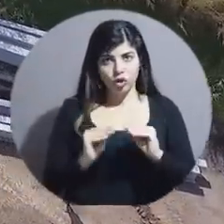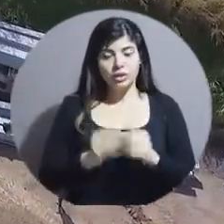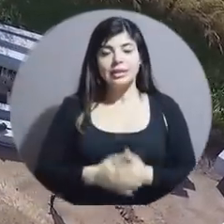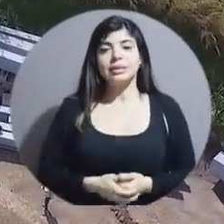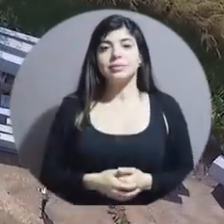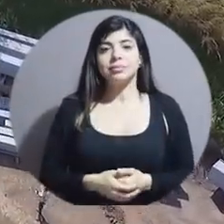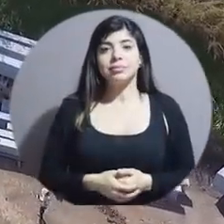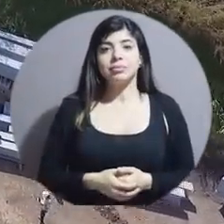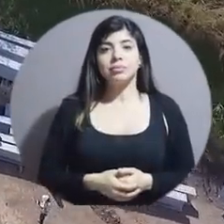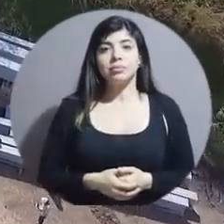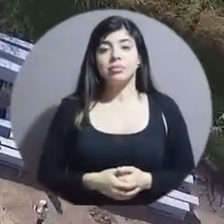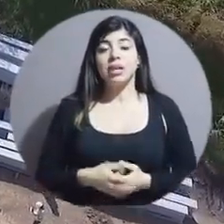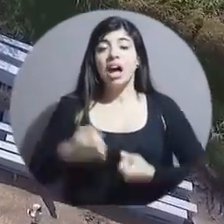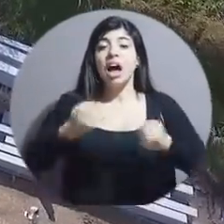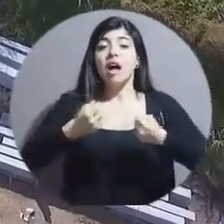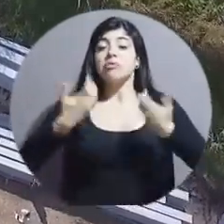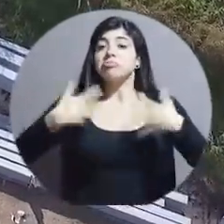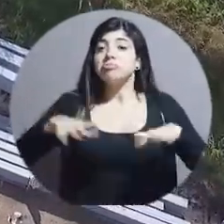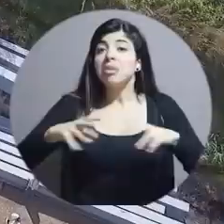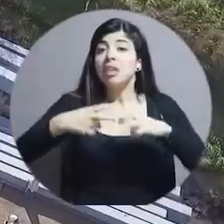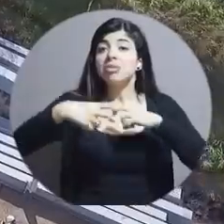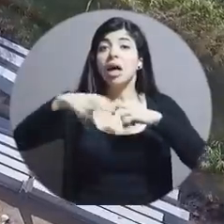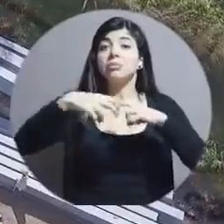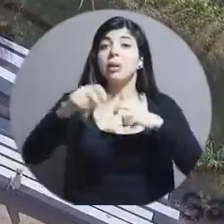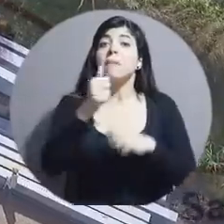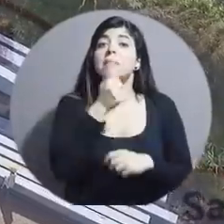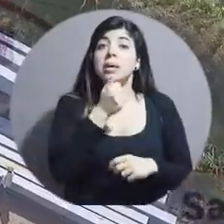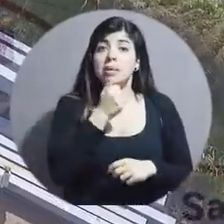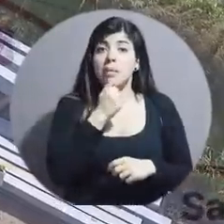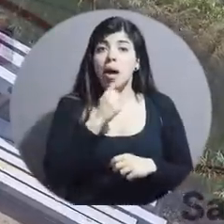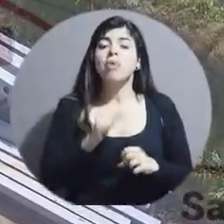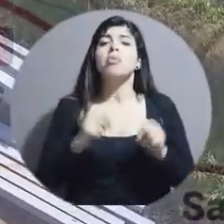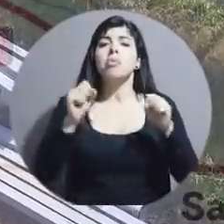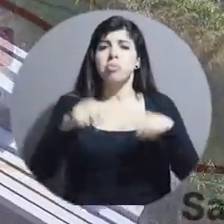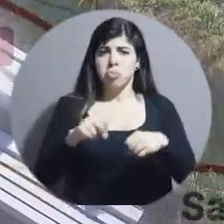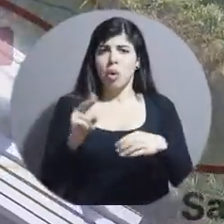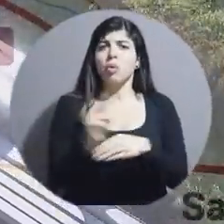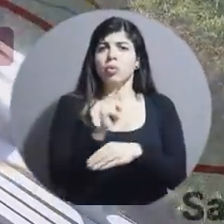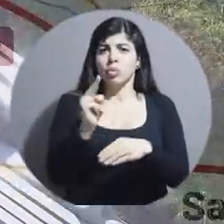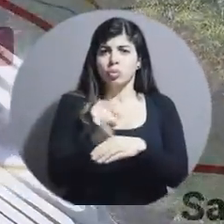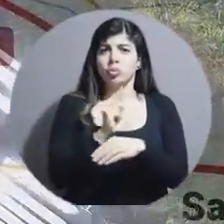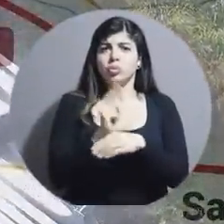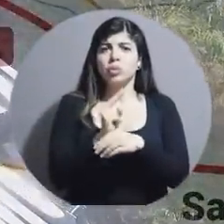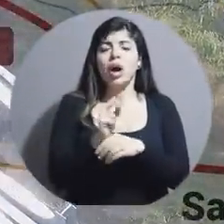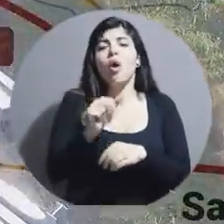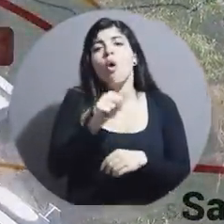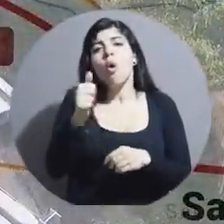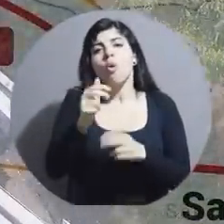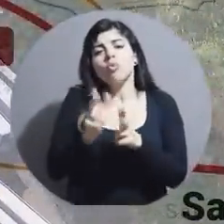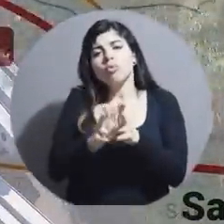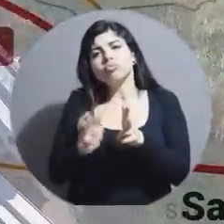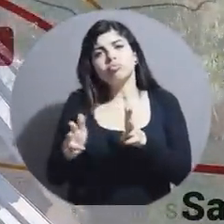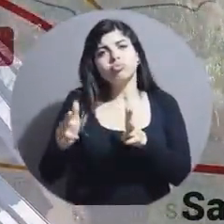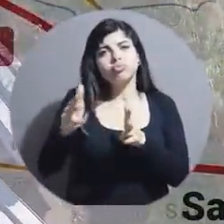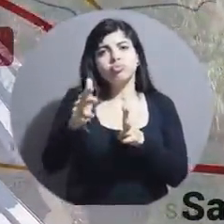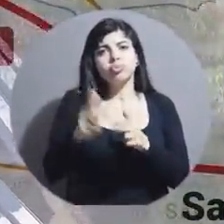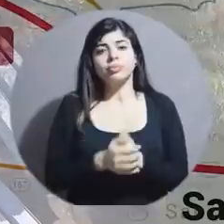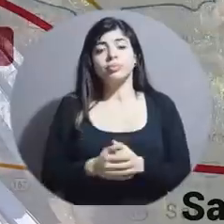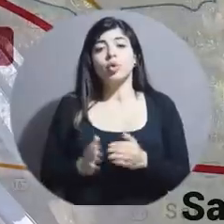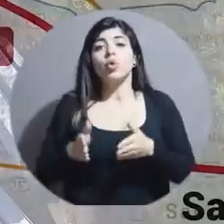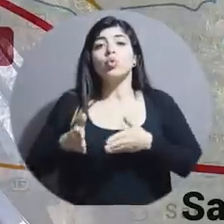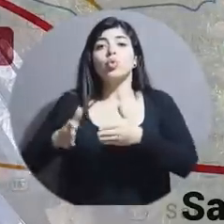noche. Los vehículos particulares y transporte privado tendrán la opción de utilizar las siguientes rutas